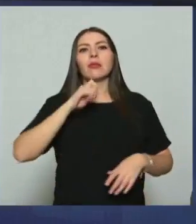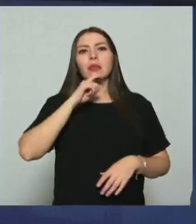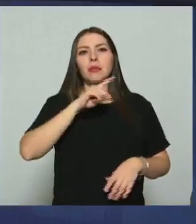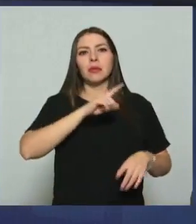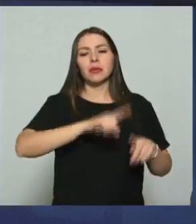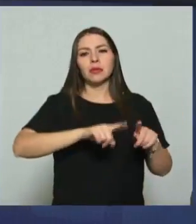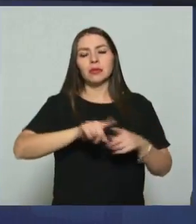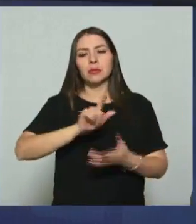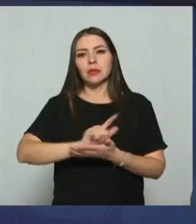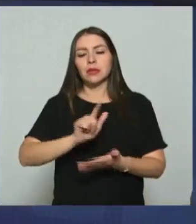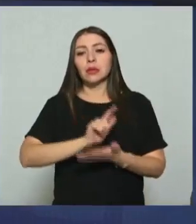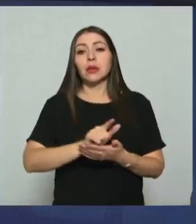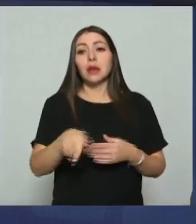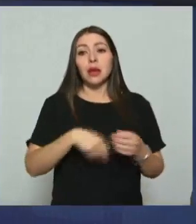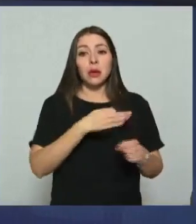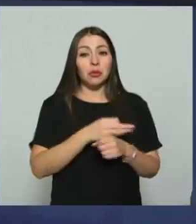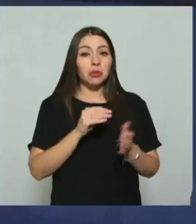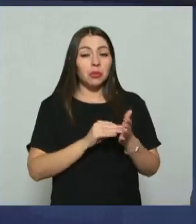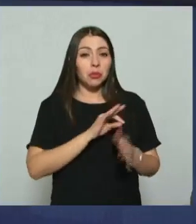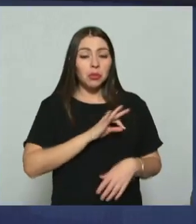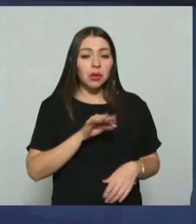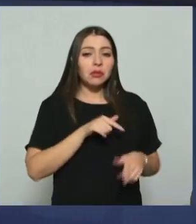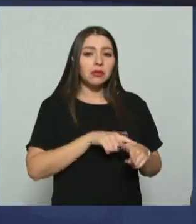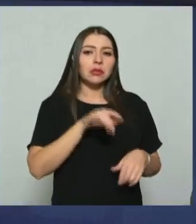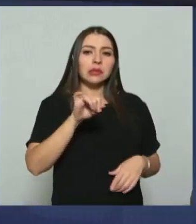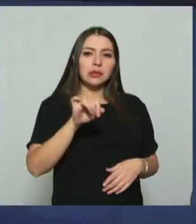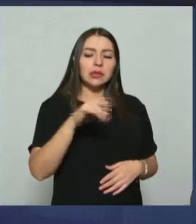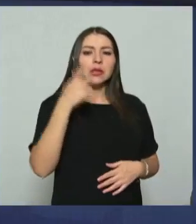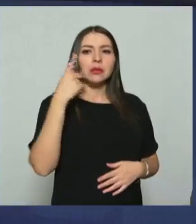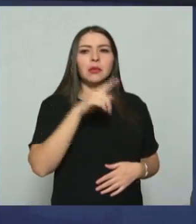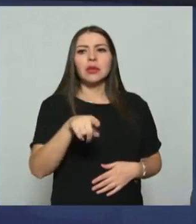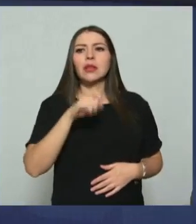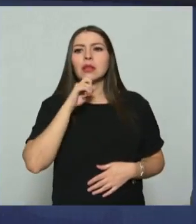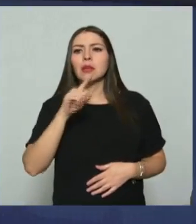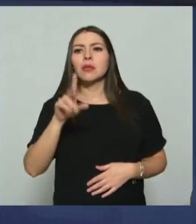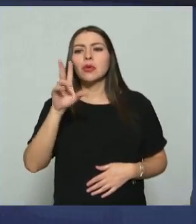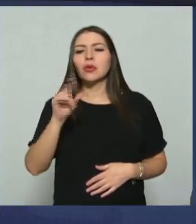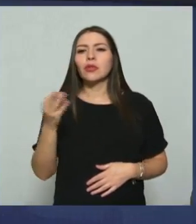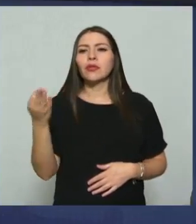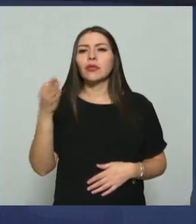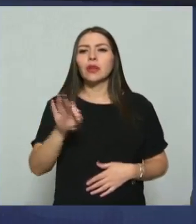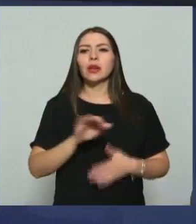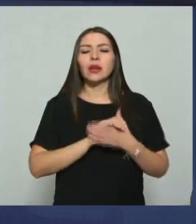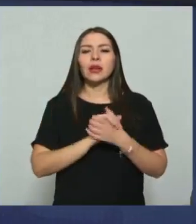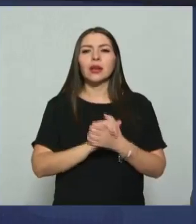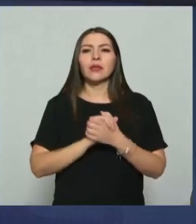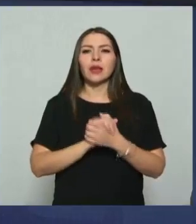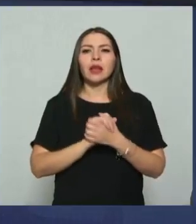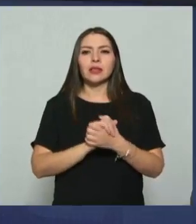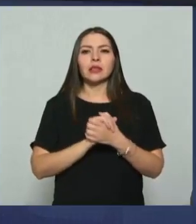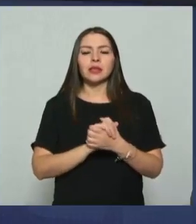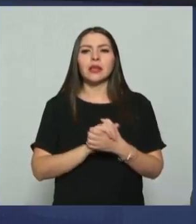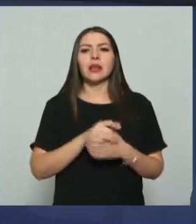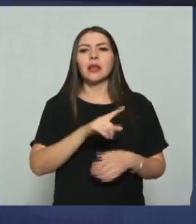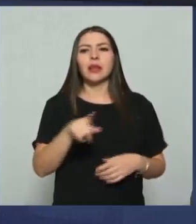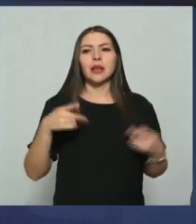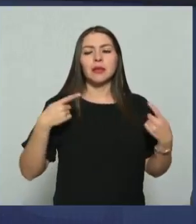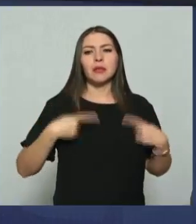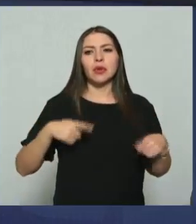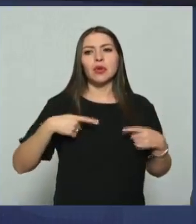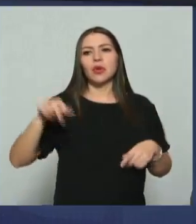Hubo también un operativo para detener la venta de rifas clandestinas, eso lo hacían personas de